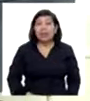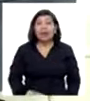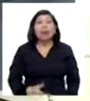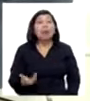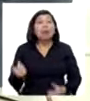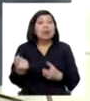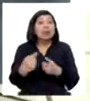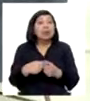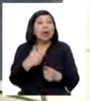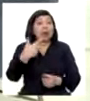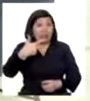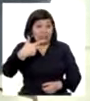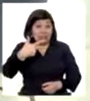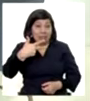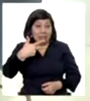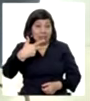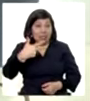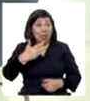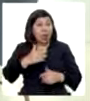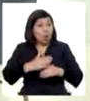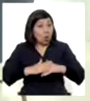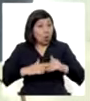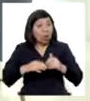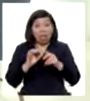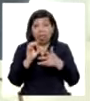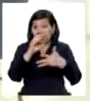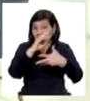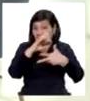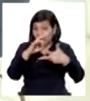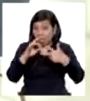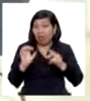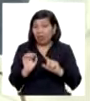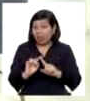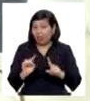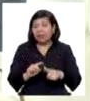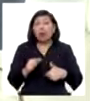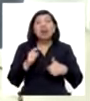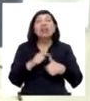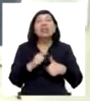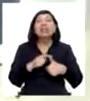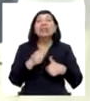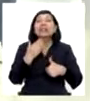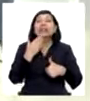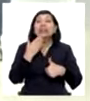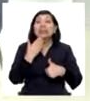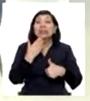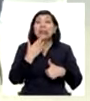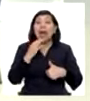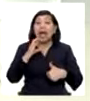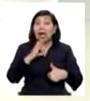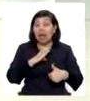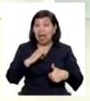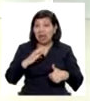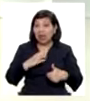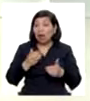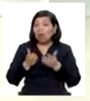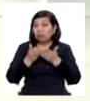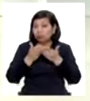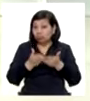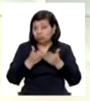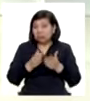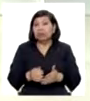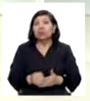la participación de tres tipos de infraestructura diferente. ¡Ay, qué genial! Sí, en el primer lugar estuvo DP World Callao, que es